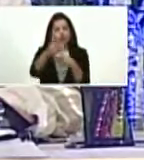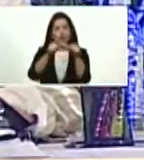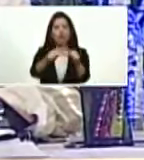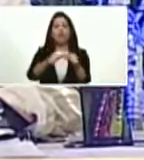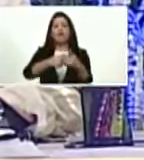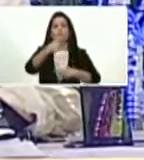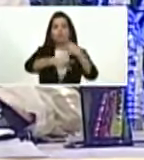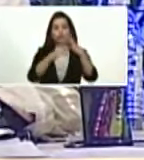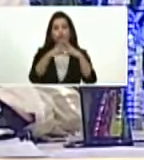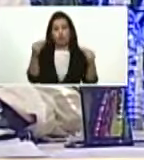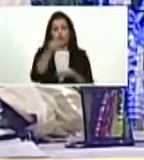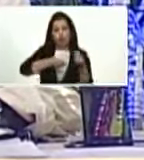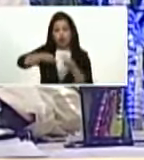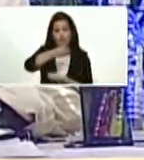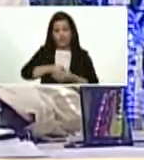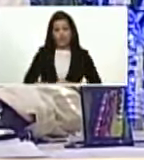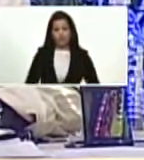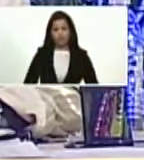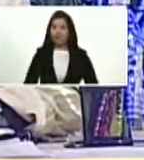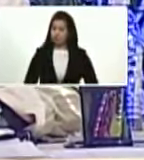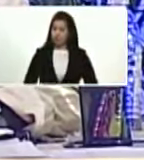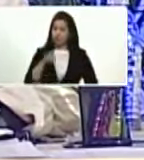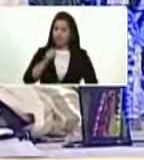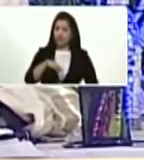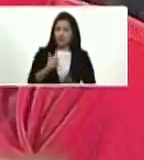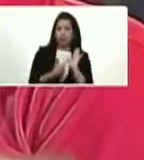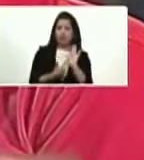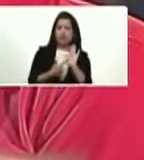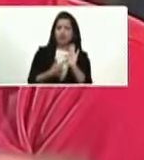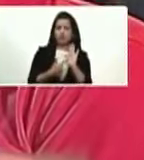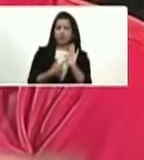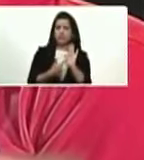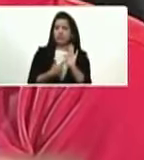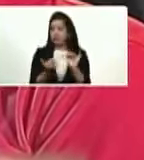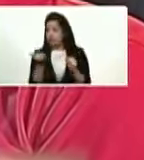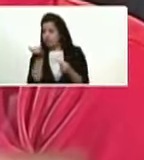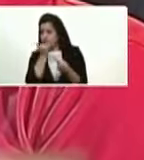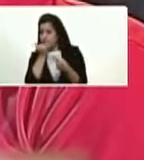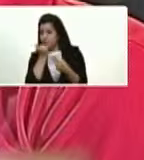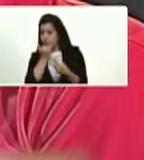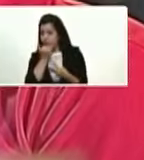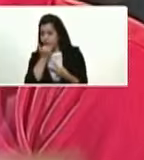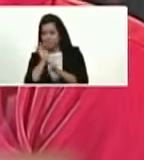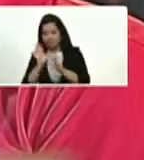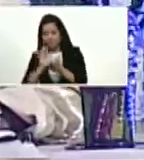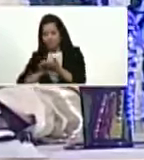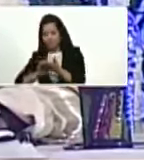Y demostrar lo que tenemos que demostrar. Superar los errores que se hayan cometido.